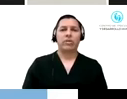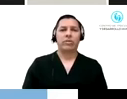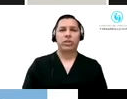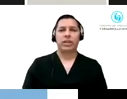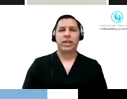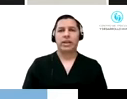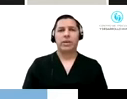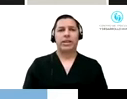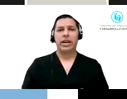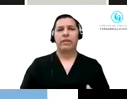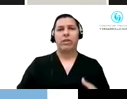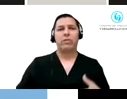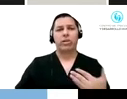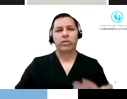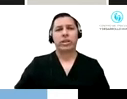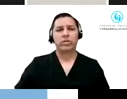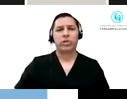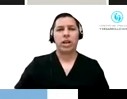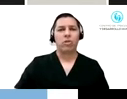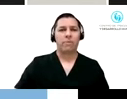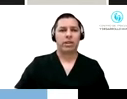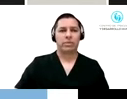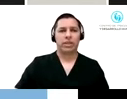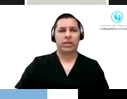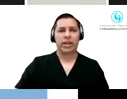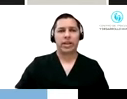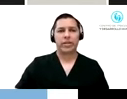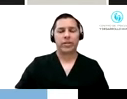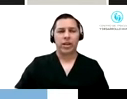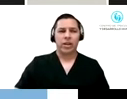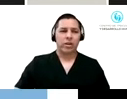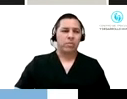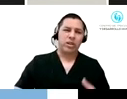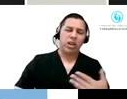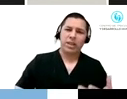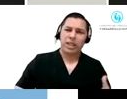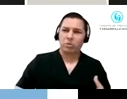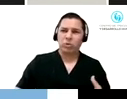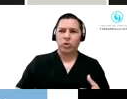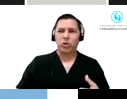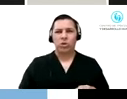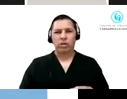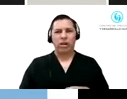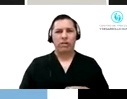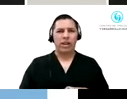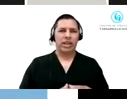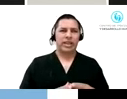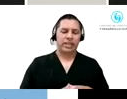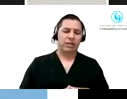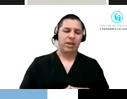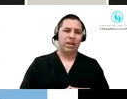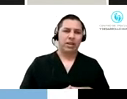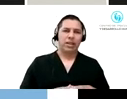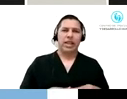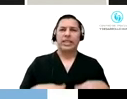aprender a reconocer y a replantear. Y bueno, por eso es que estudiamos la perspectiva de género. Por eso lamentamos mucho cuando hablan en